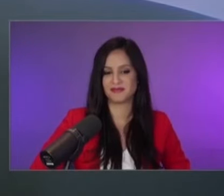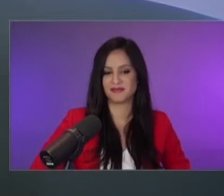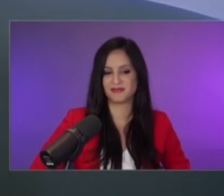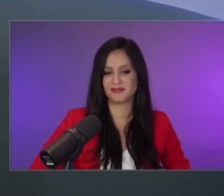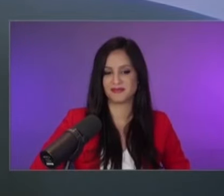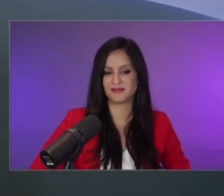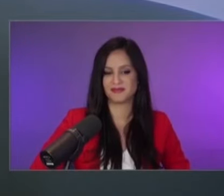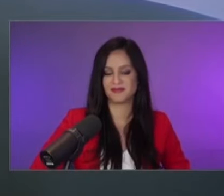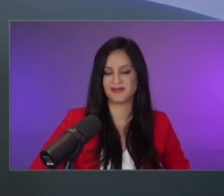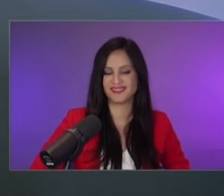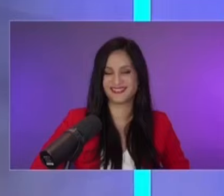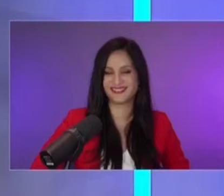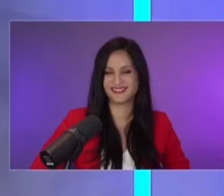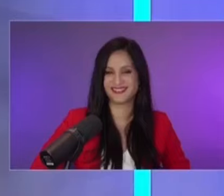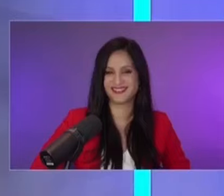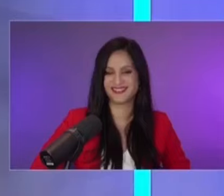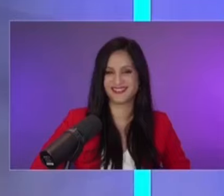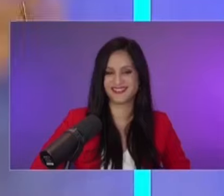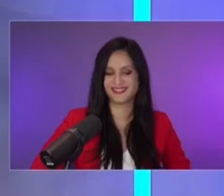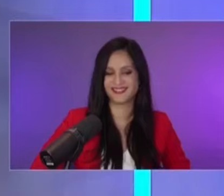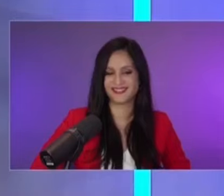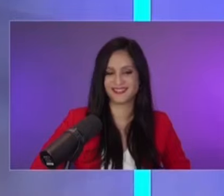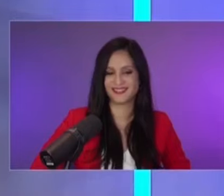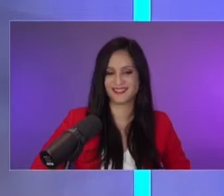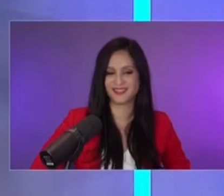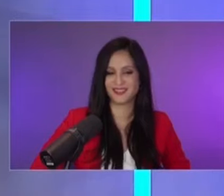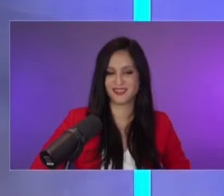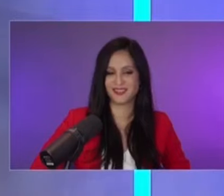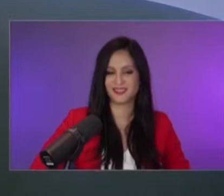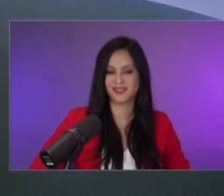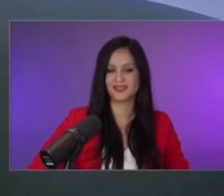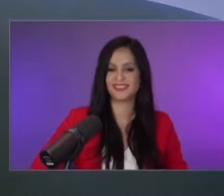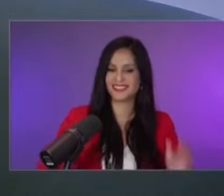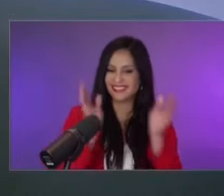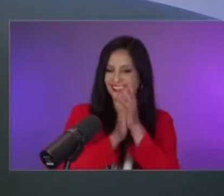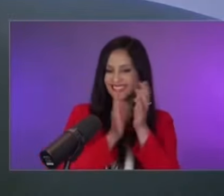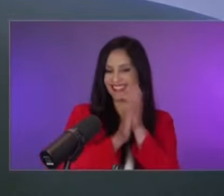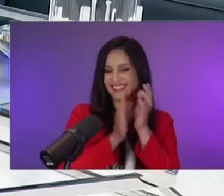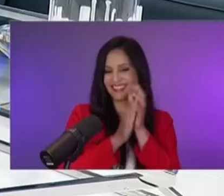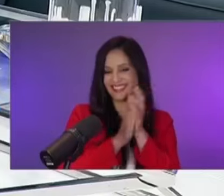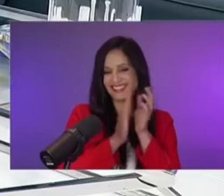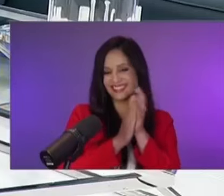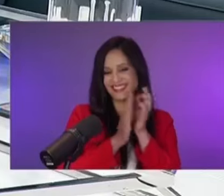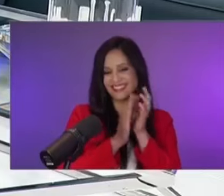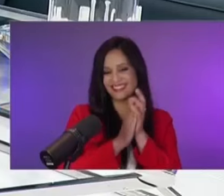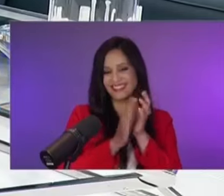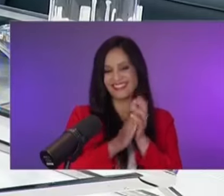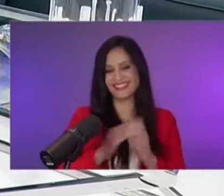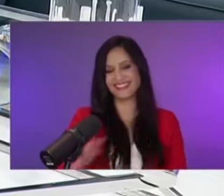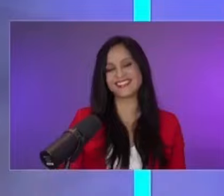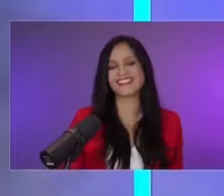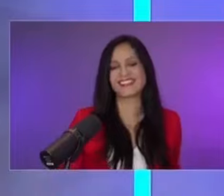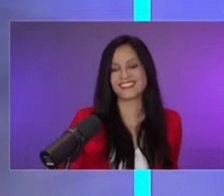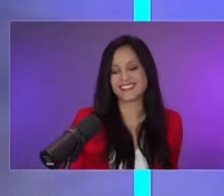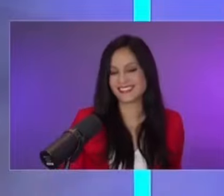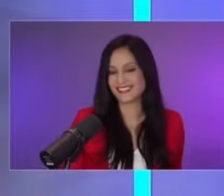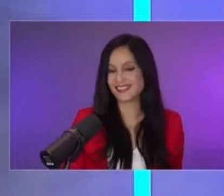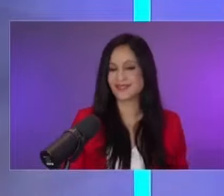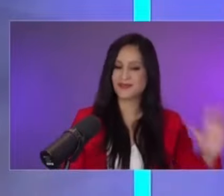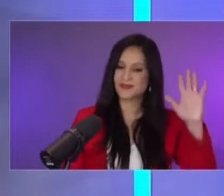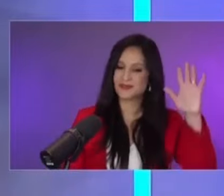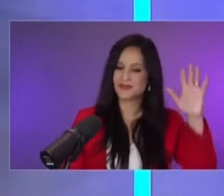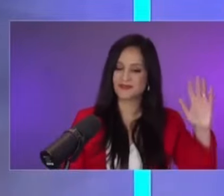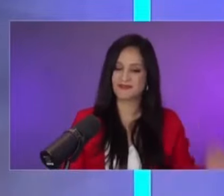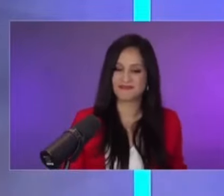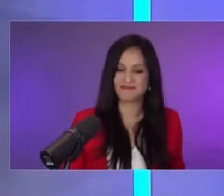hagan una hora no es suficiente para osid de león un fuerte aplauso Gracias por con nosotros ya no te quedas porque vamos a